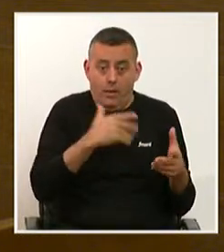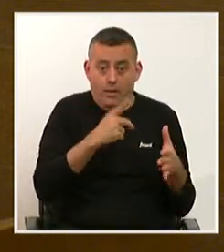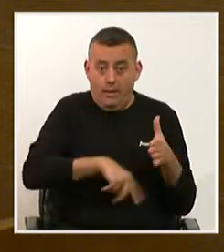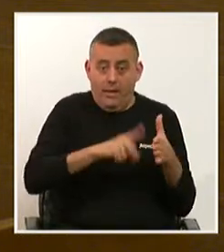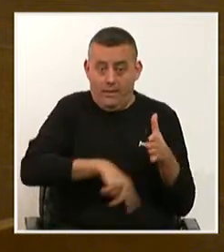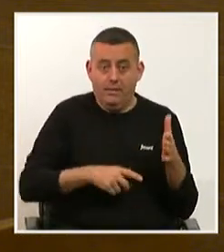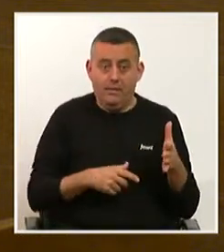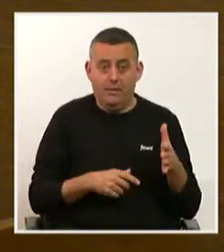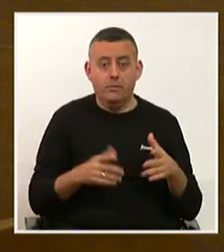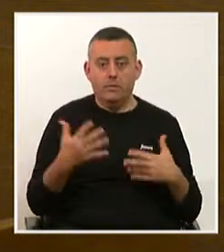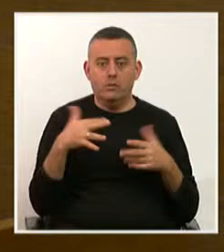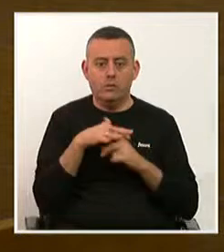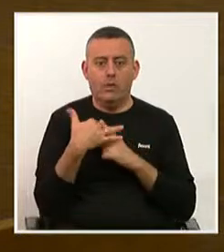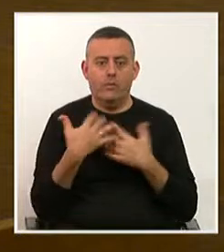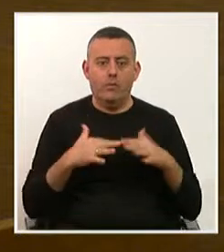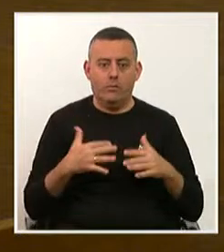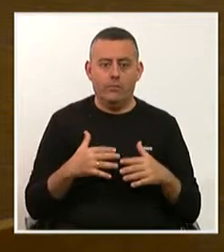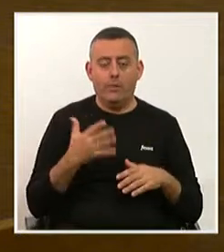el